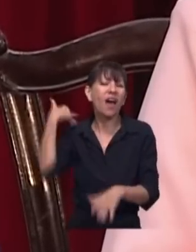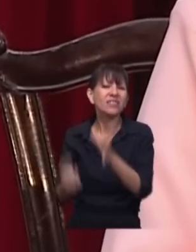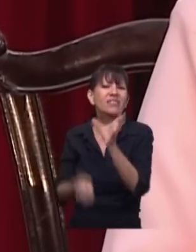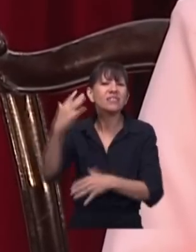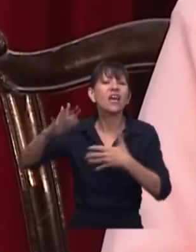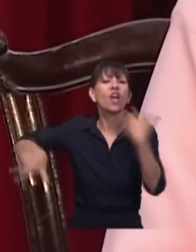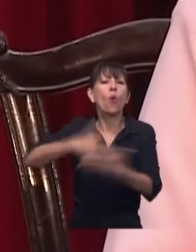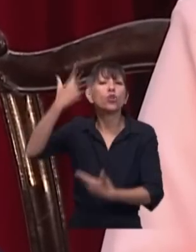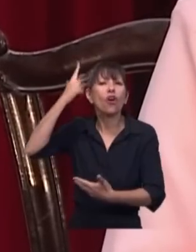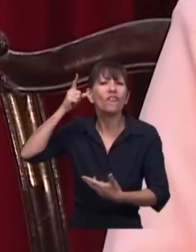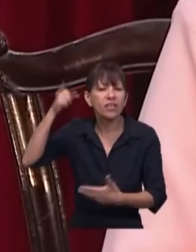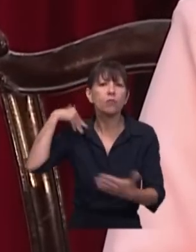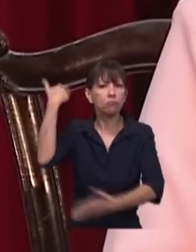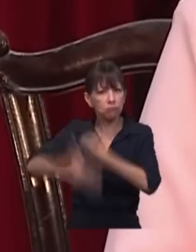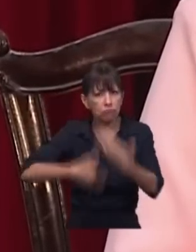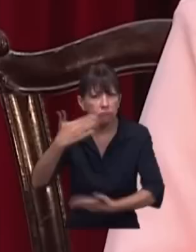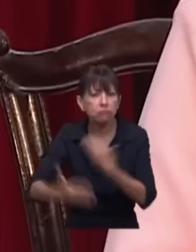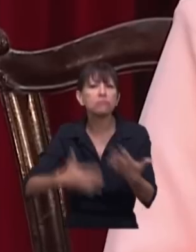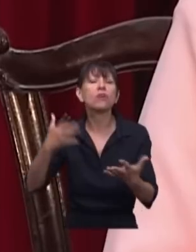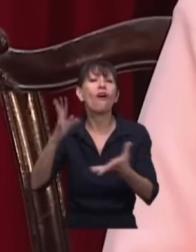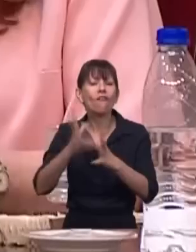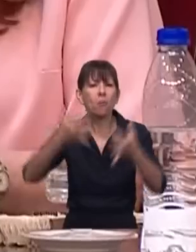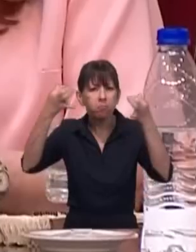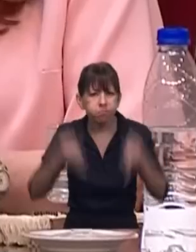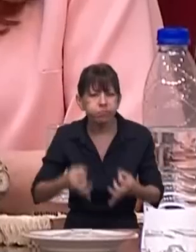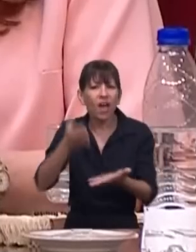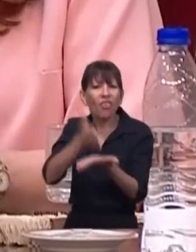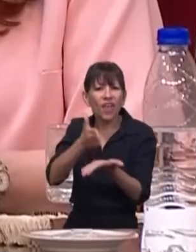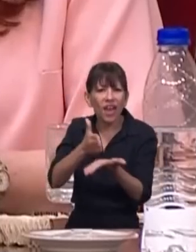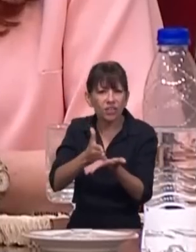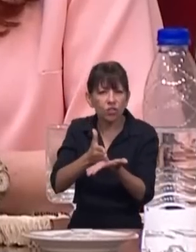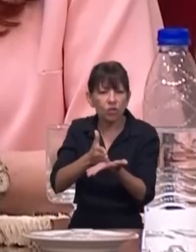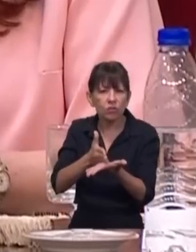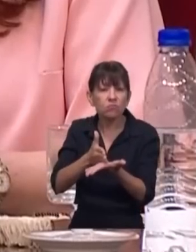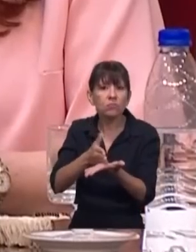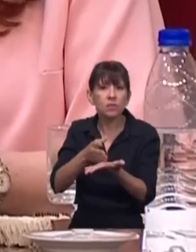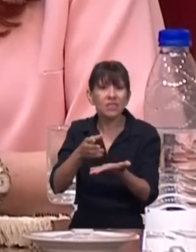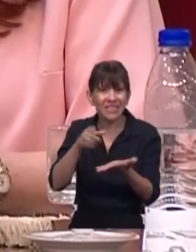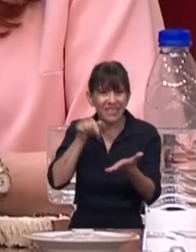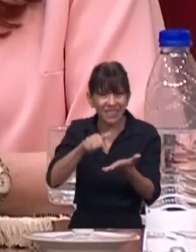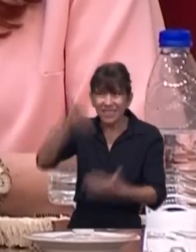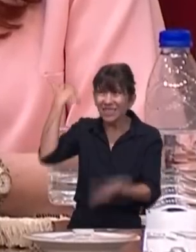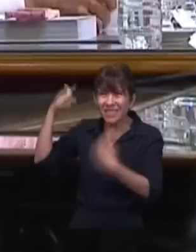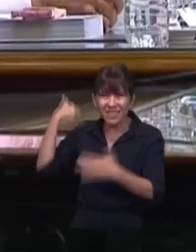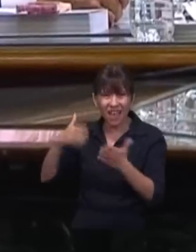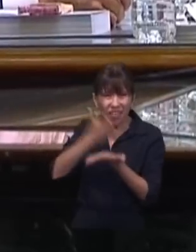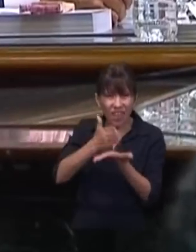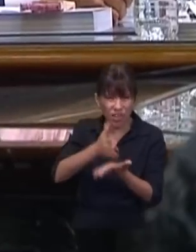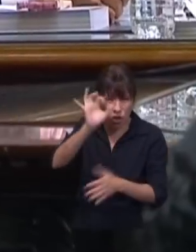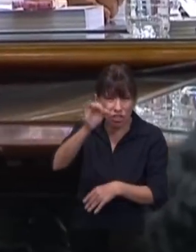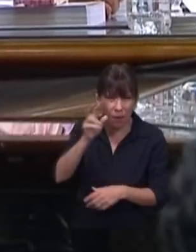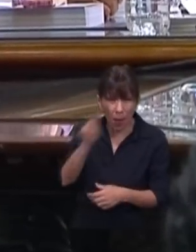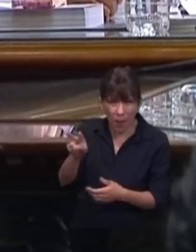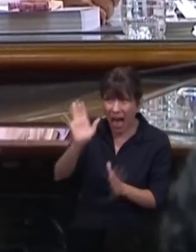y que evolucionó con la mejor dogmática en el derecho continental, le repugnaría observar semejantes conclusiones.